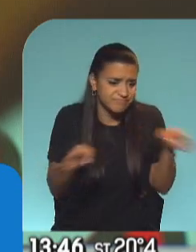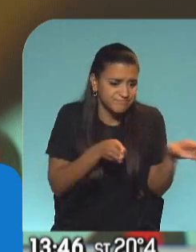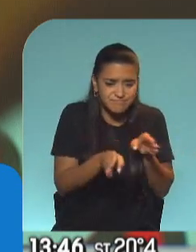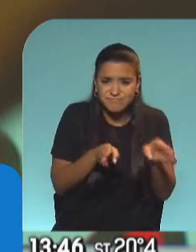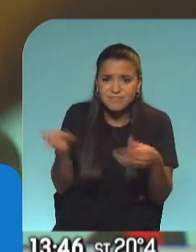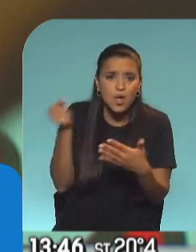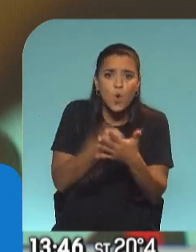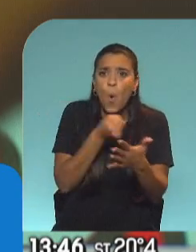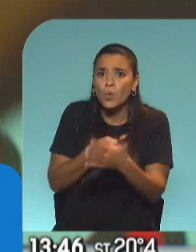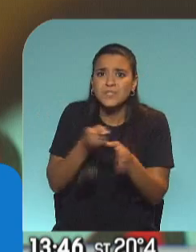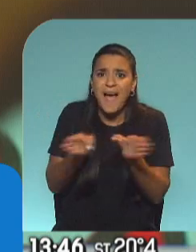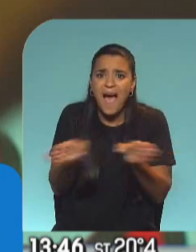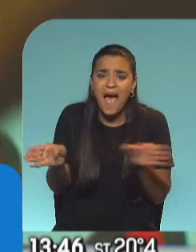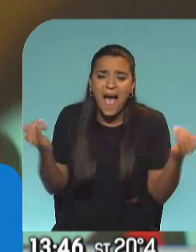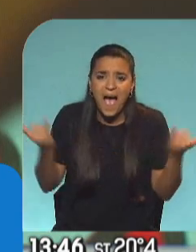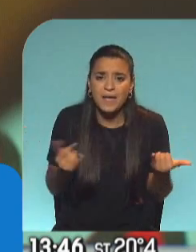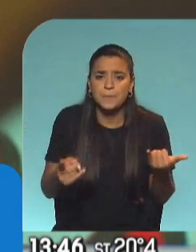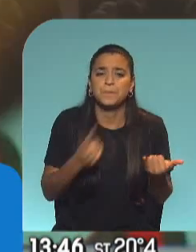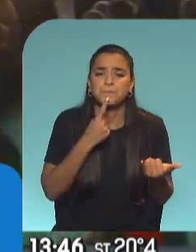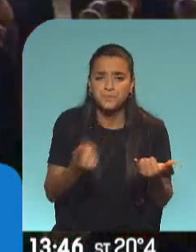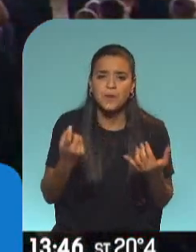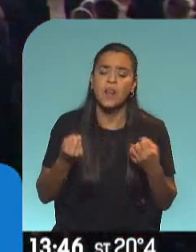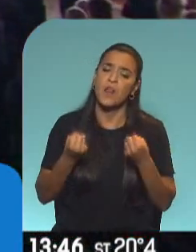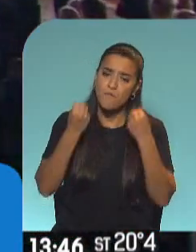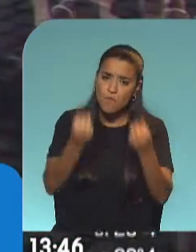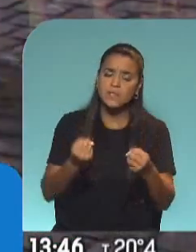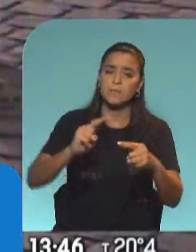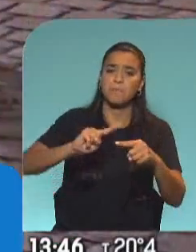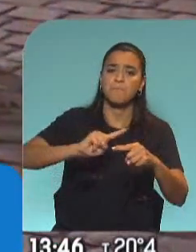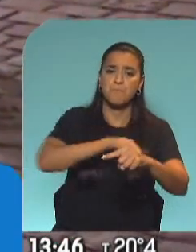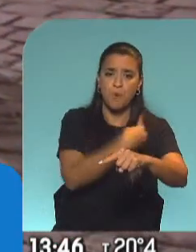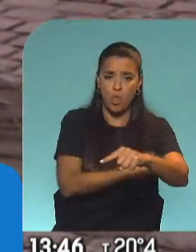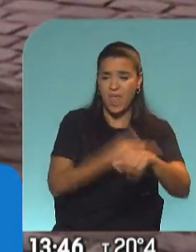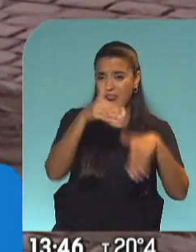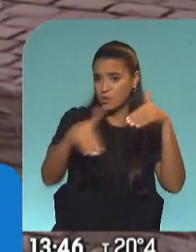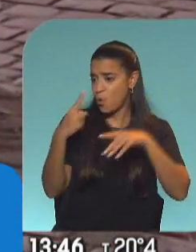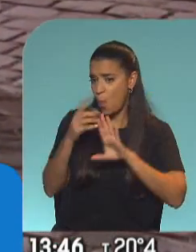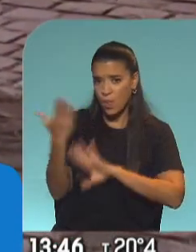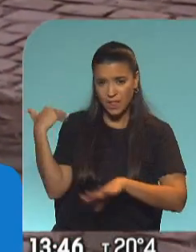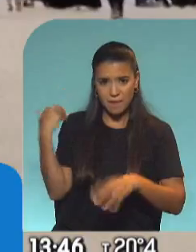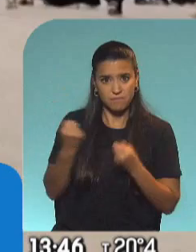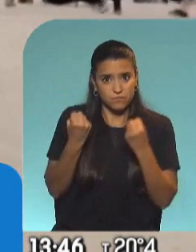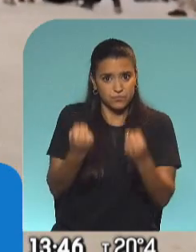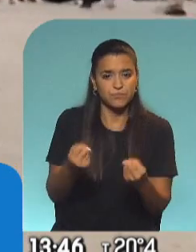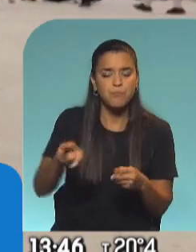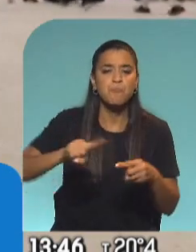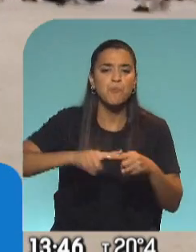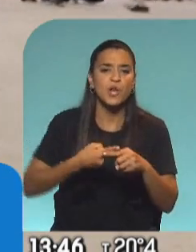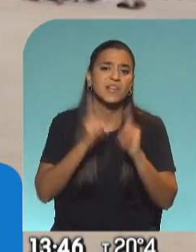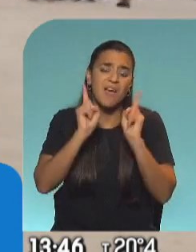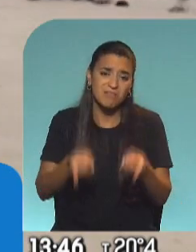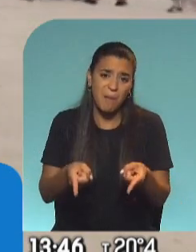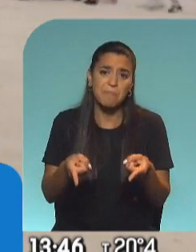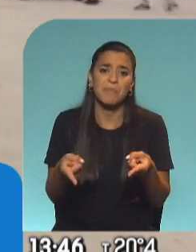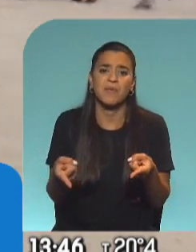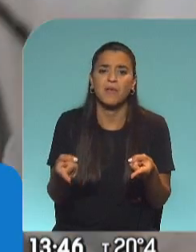decir. Bueno, a ver, se ha reforzado su poder después de las últimas elecciones y de esta manera tiene una política también